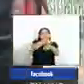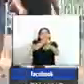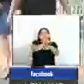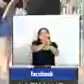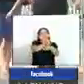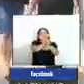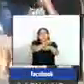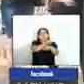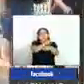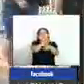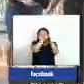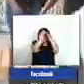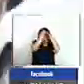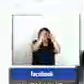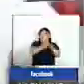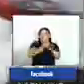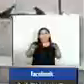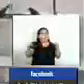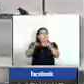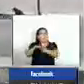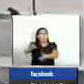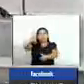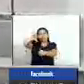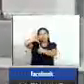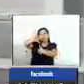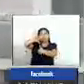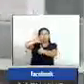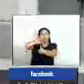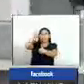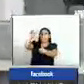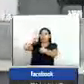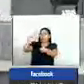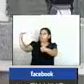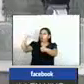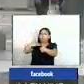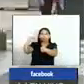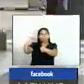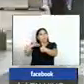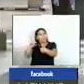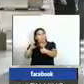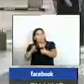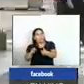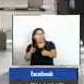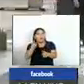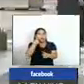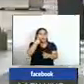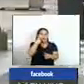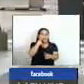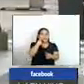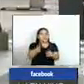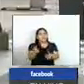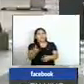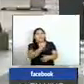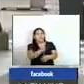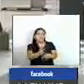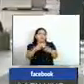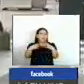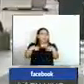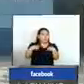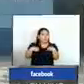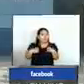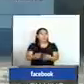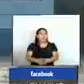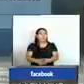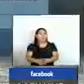tomar la decisión de cerrar nuestras fronteras para salvaguardar la vida de los salvadoreños la vida de los centroamericanos entonces